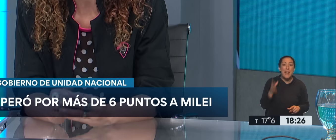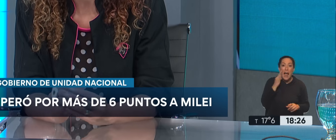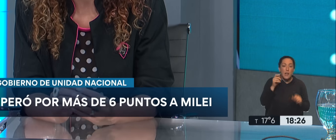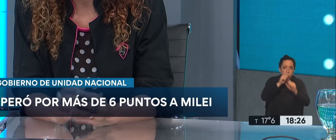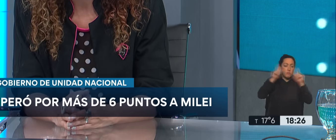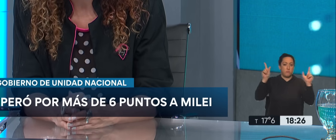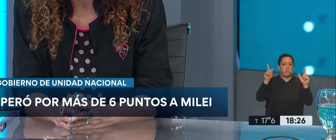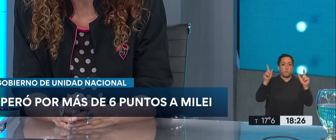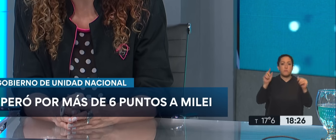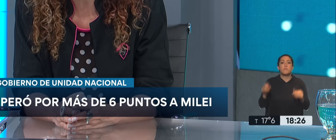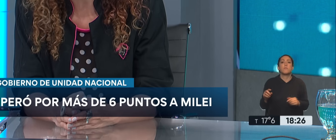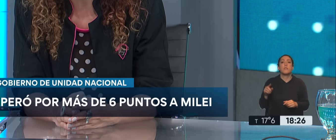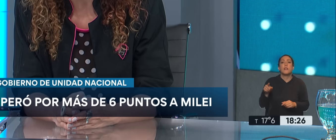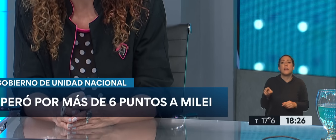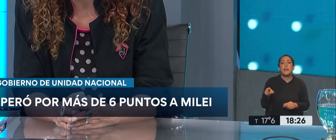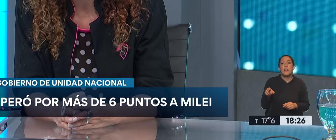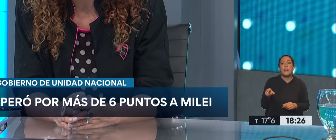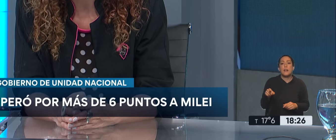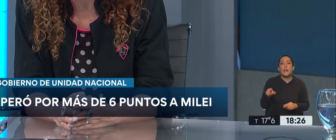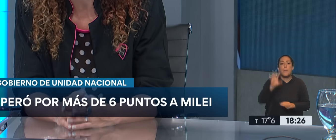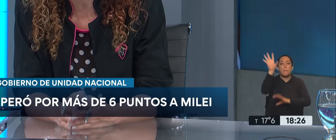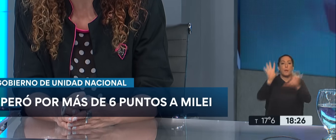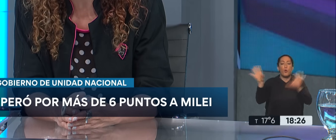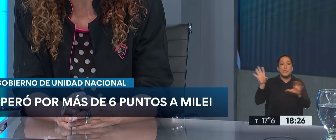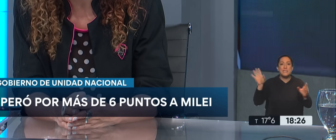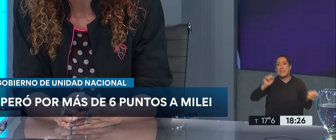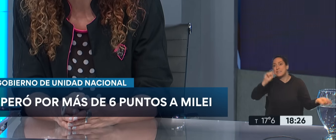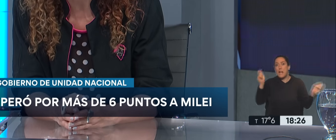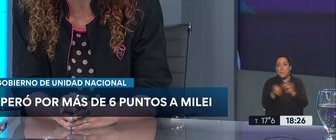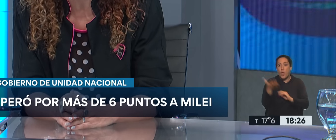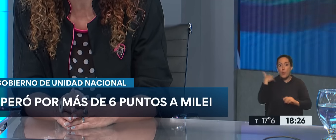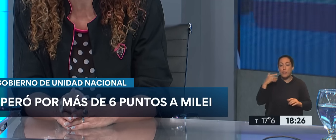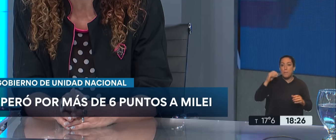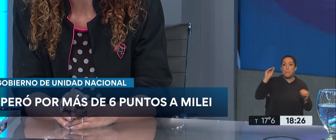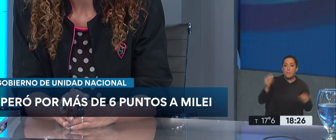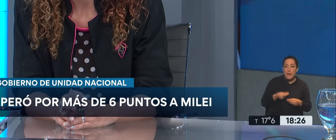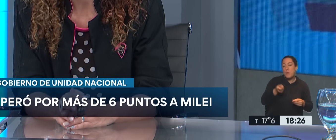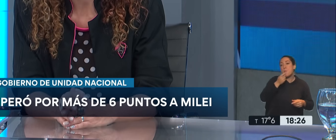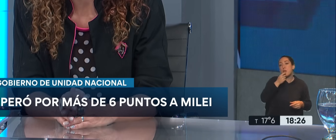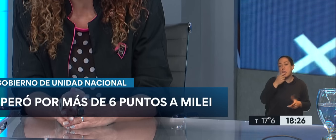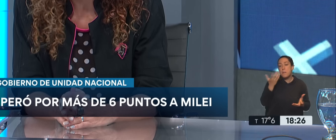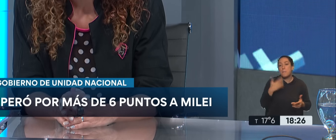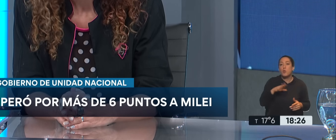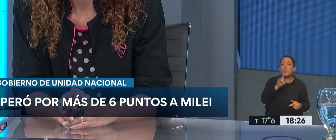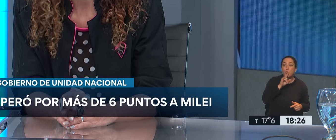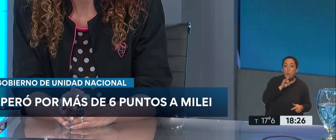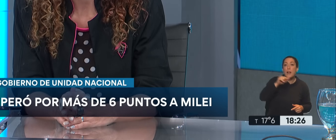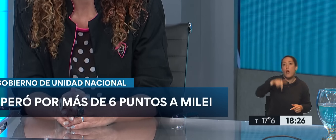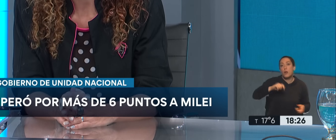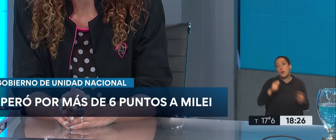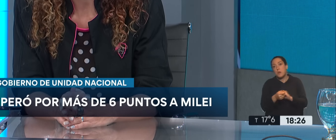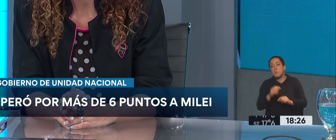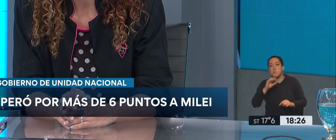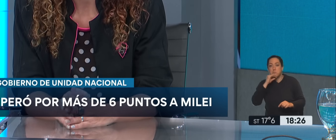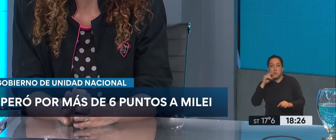la recuperación que hubo en las provincias en donde había perdido, como por ejemplo Tucumán, en donde había